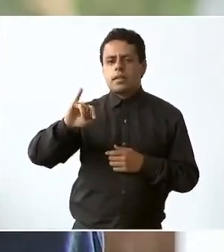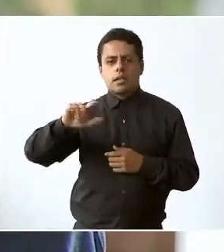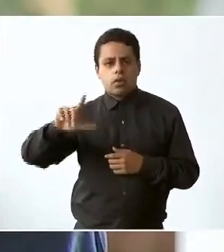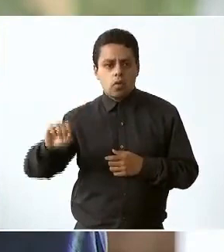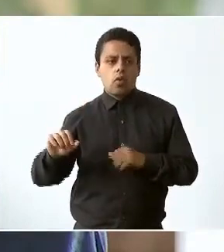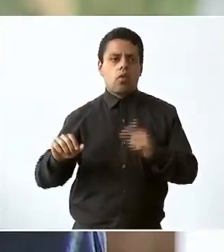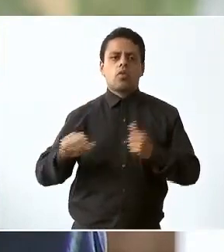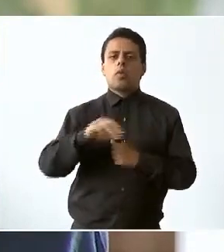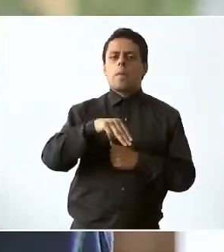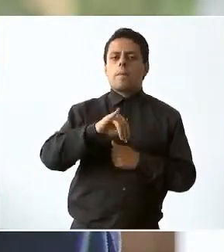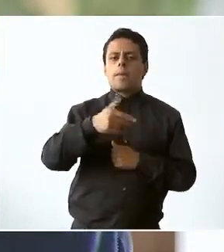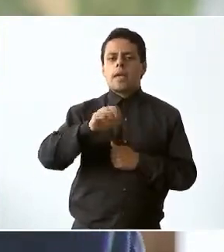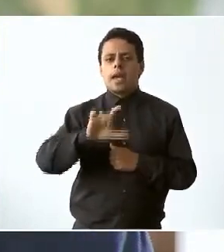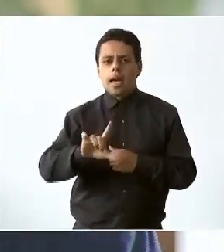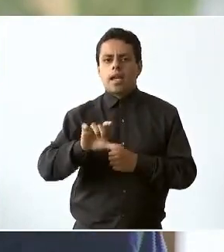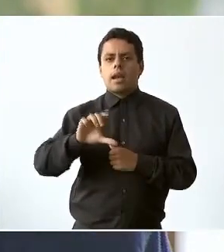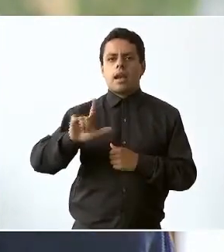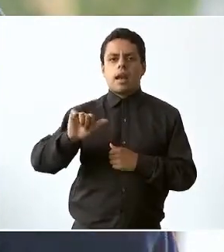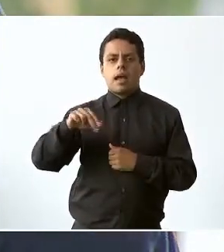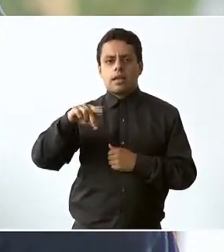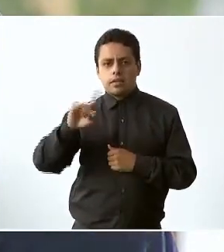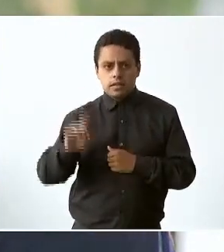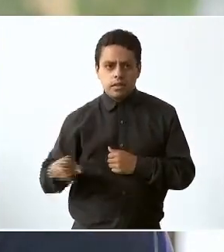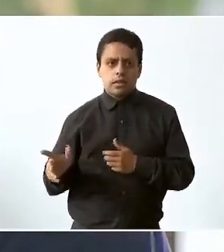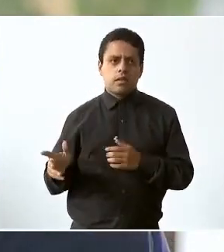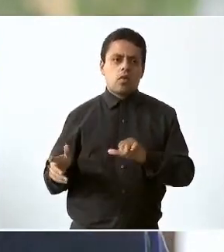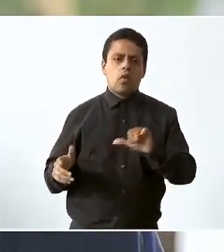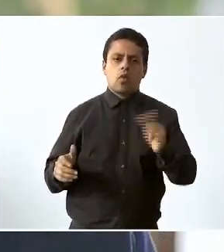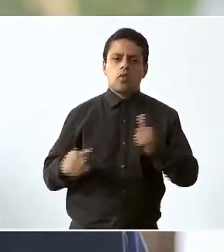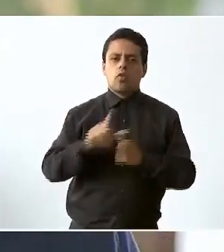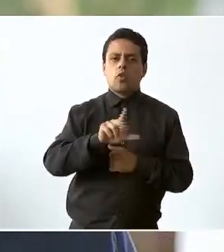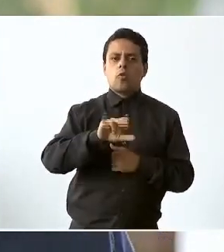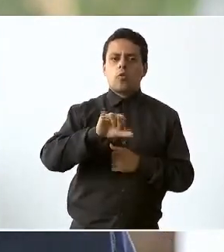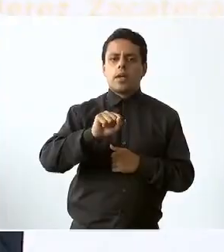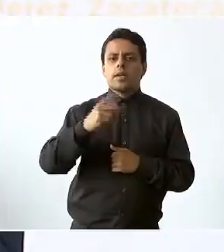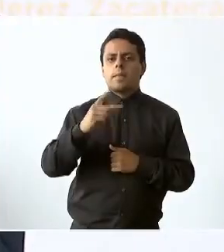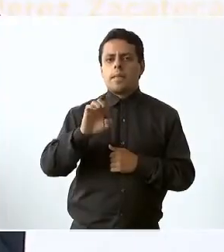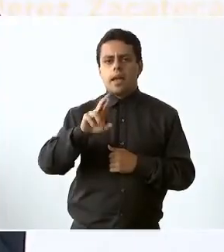Miguel Lanz Duret, Luis Pérez Verdía,